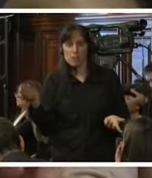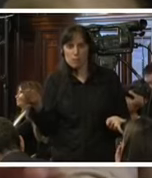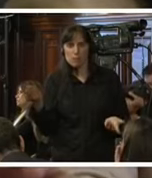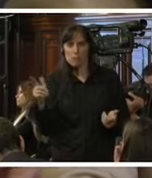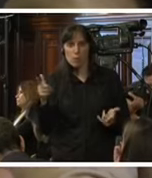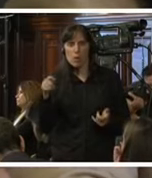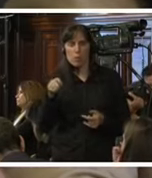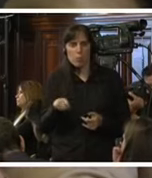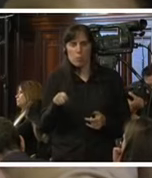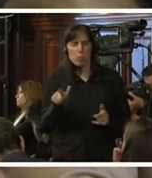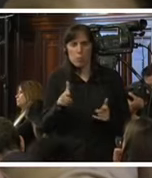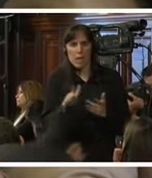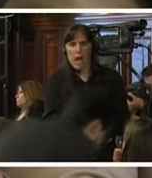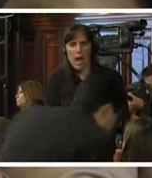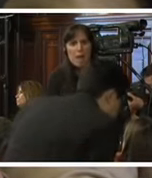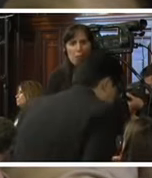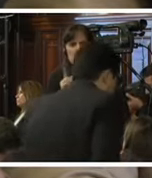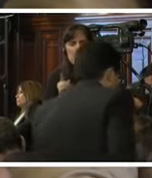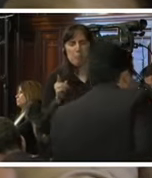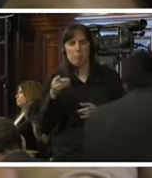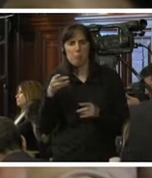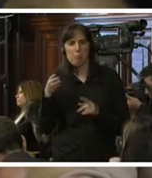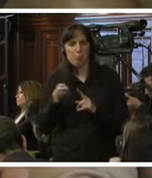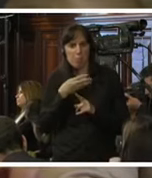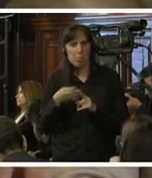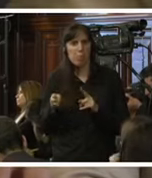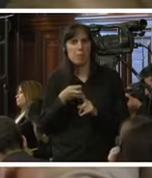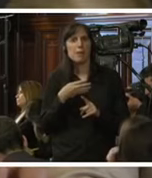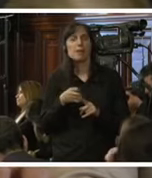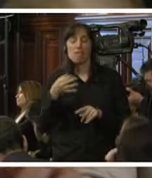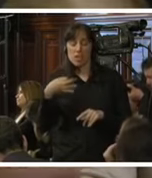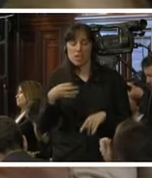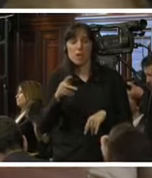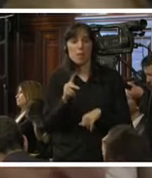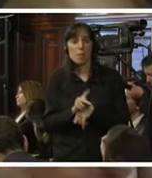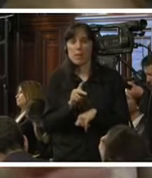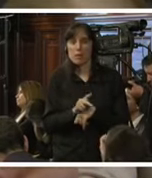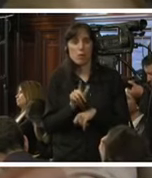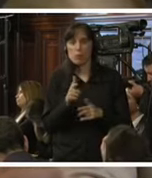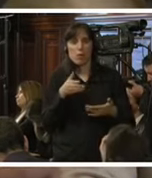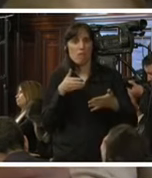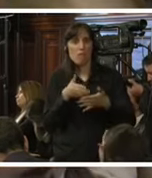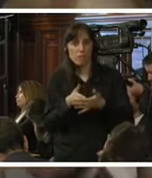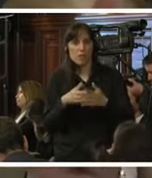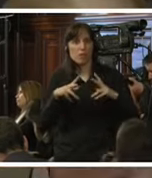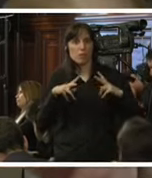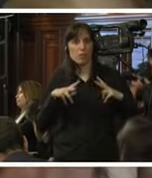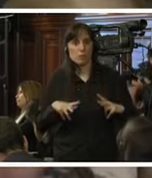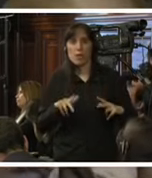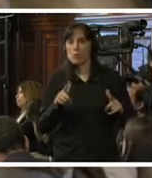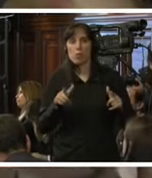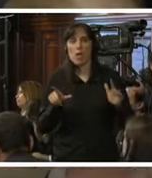una norma. En Paraguay, pese a no haber existido nunca un obstáculo formal, como podría ser una ley